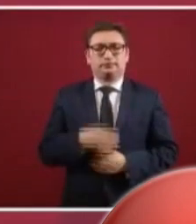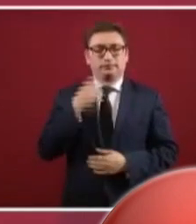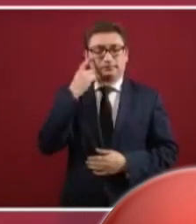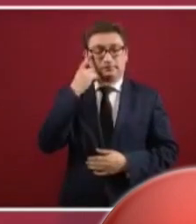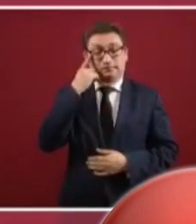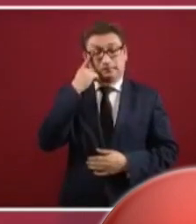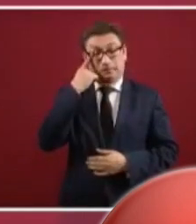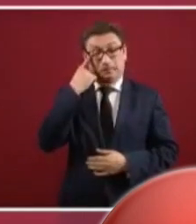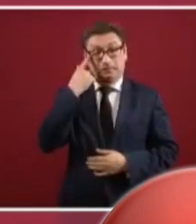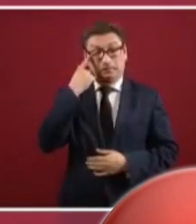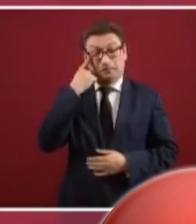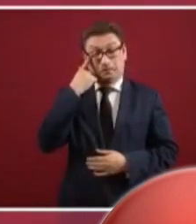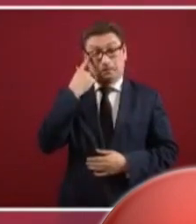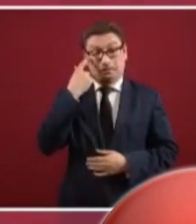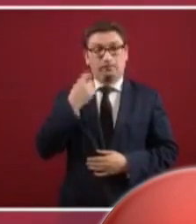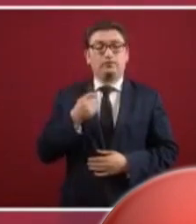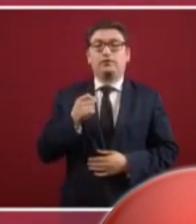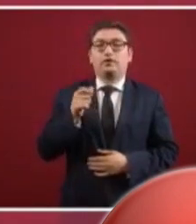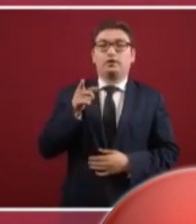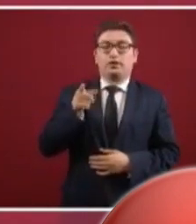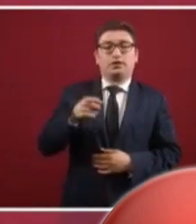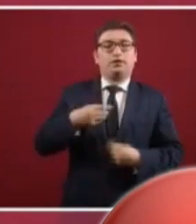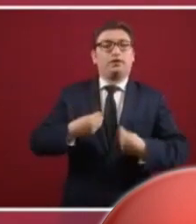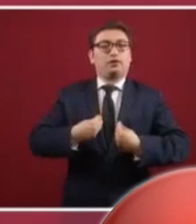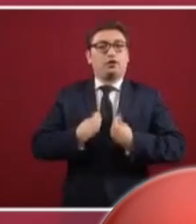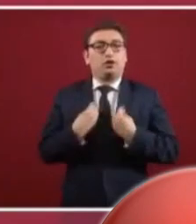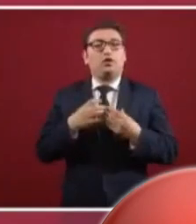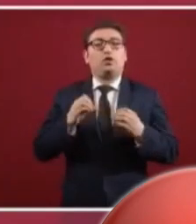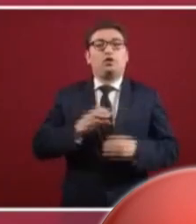mantenido vivo o muerto